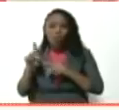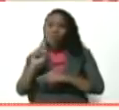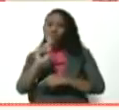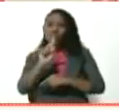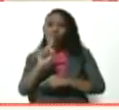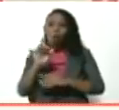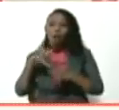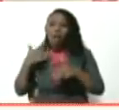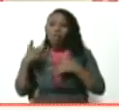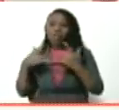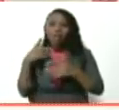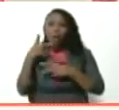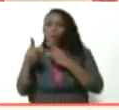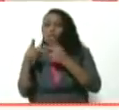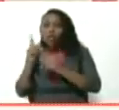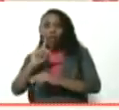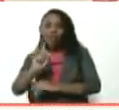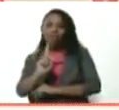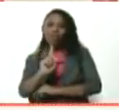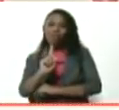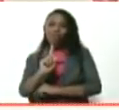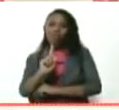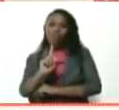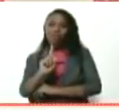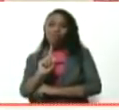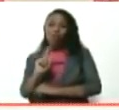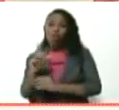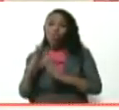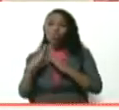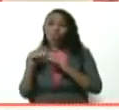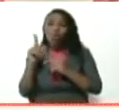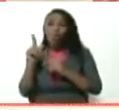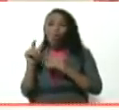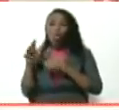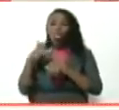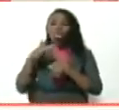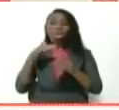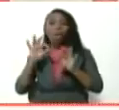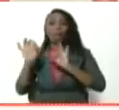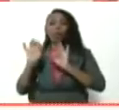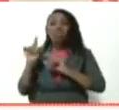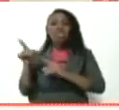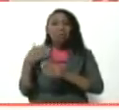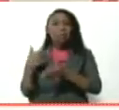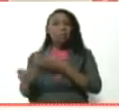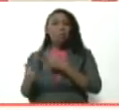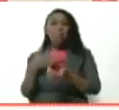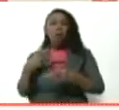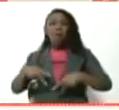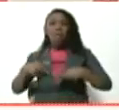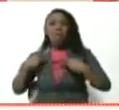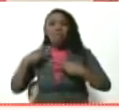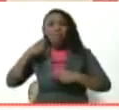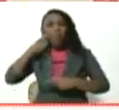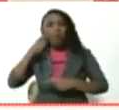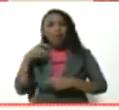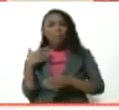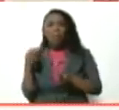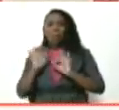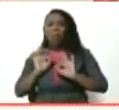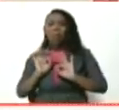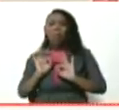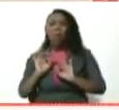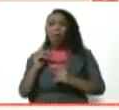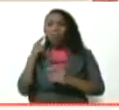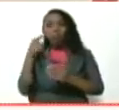en la actividad política. Todo un montaje preparado, y a ellos no les importa las vidas humanas, ¿ves? Para nada. Se